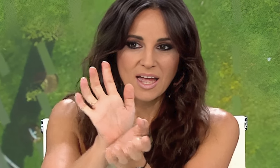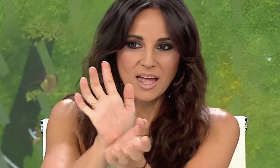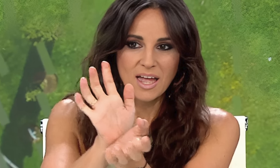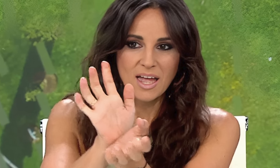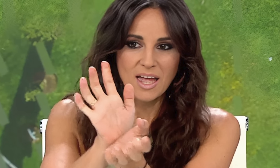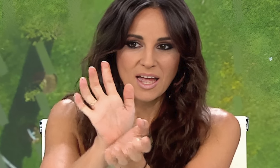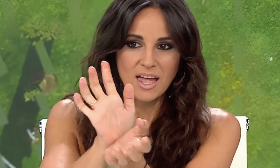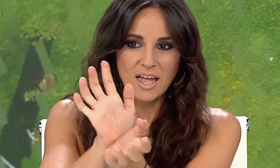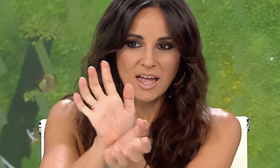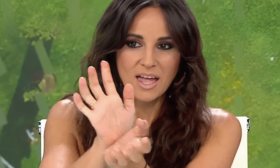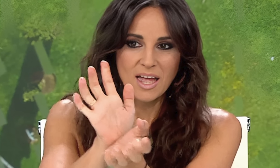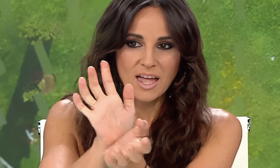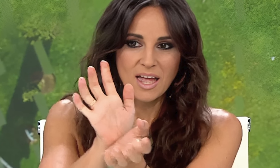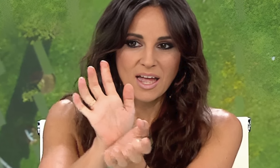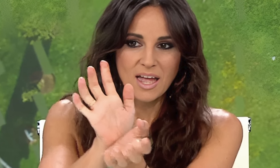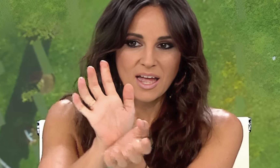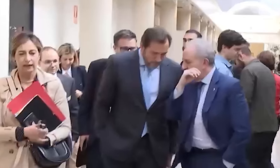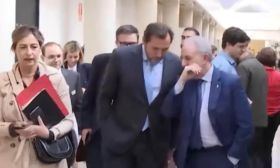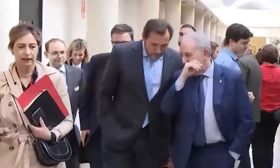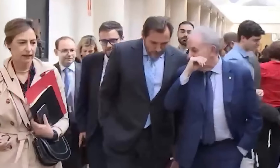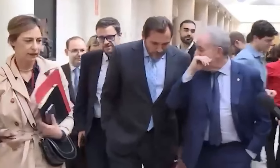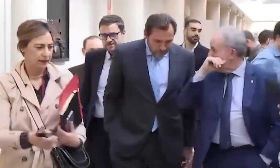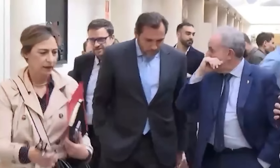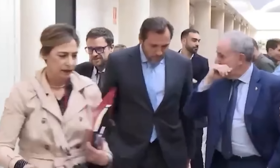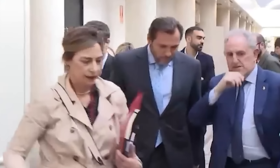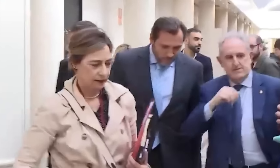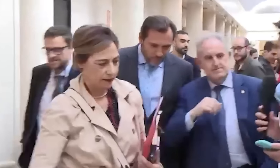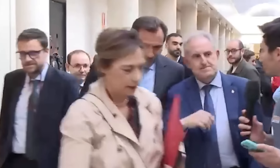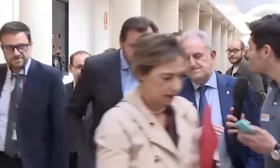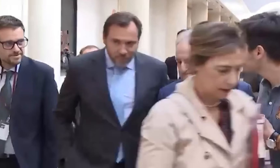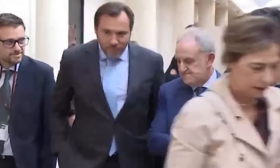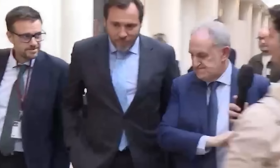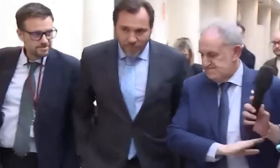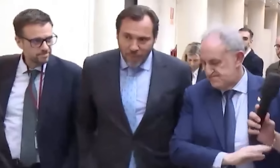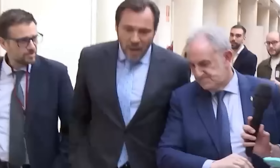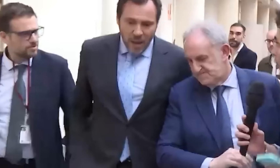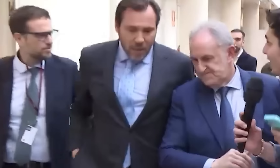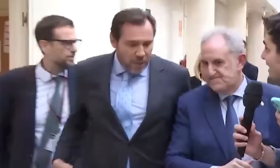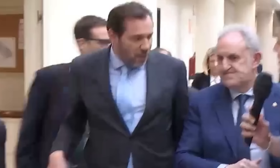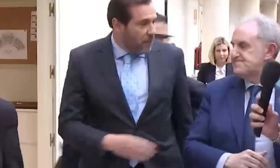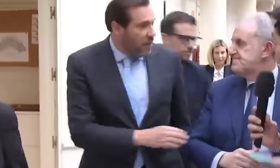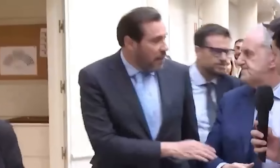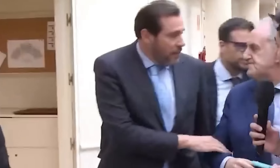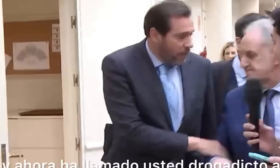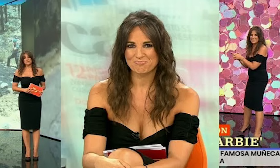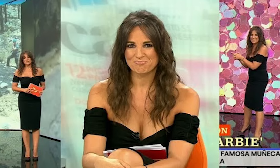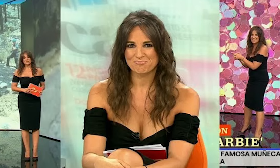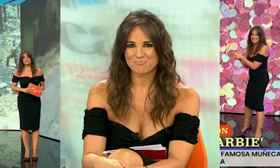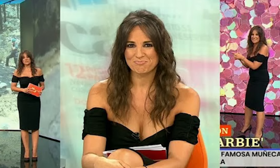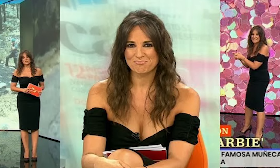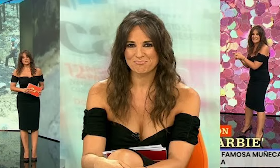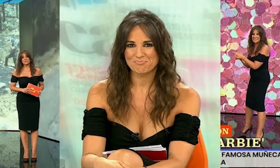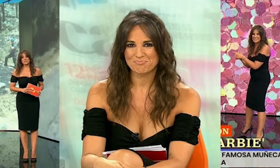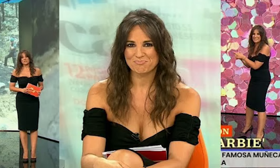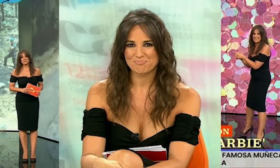por Lorena García en Espejo Público para resolver las incógnitas surgidas en torno a las últimas irregularidades del servicio y las perspectivas